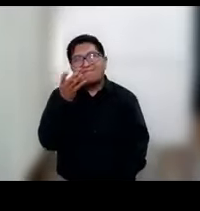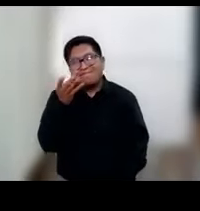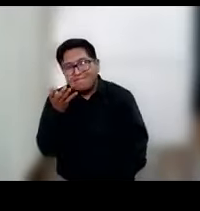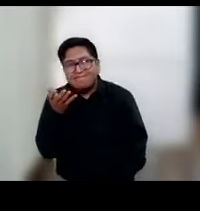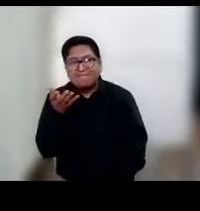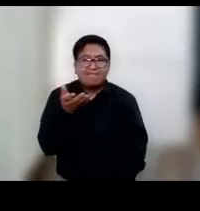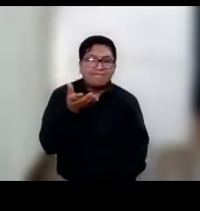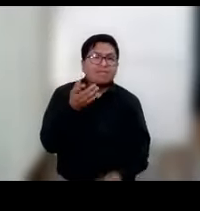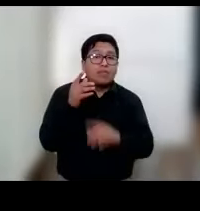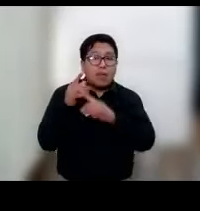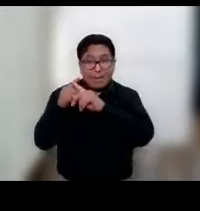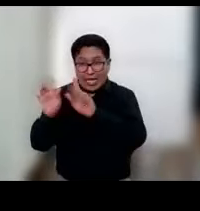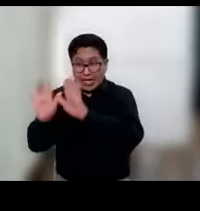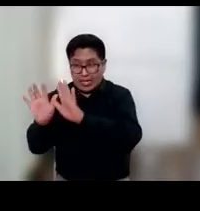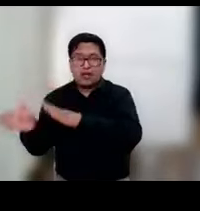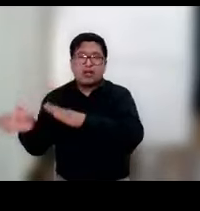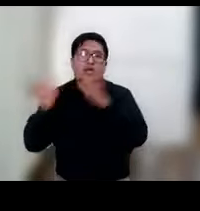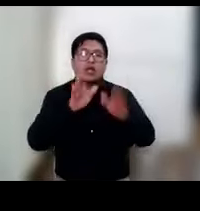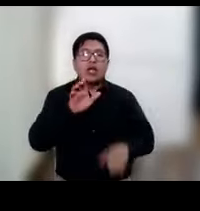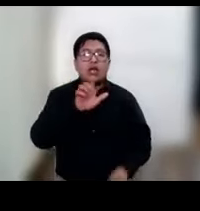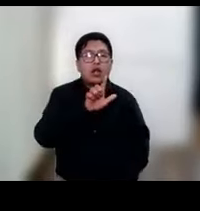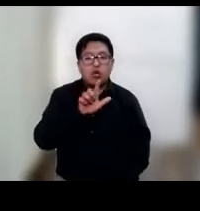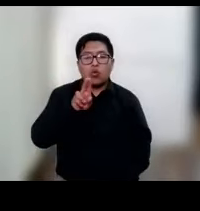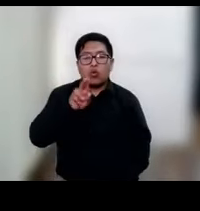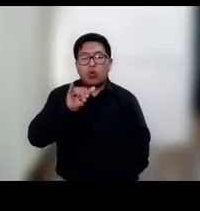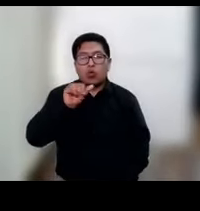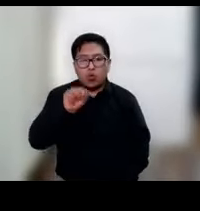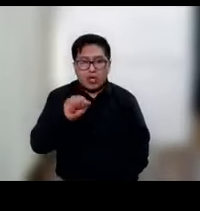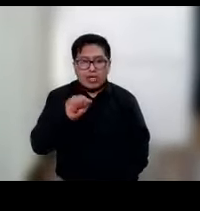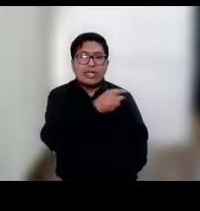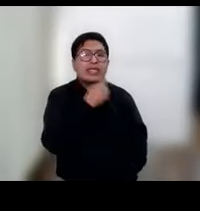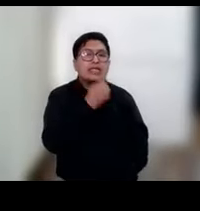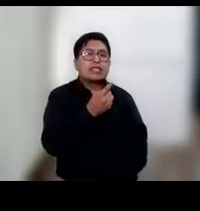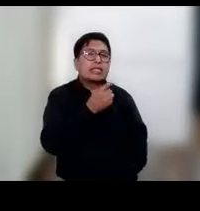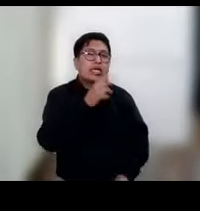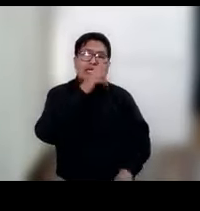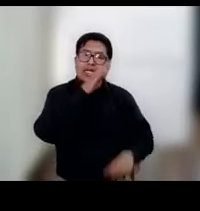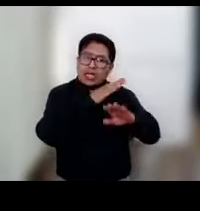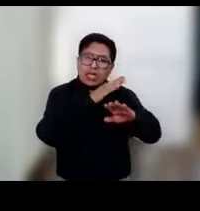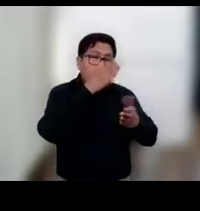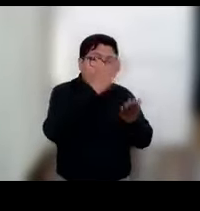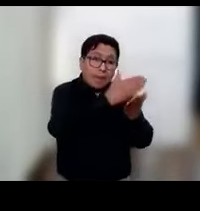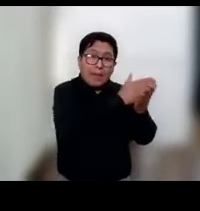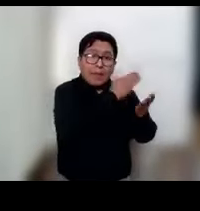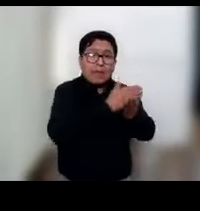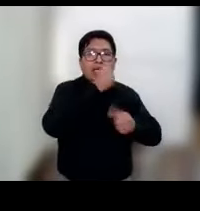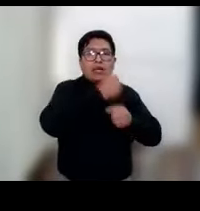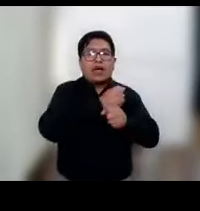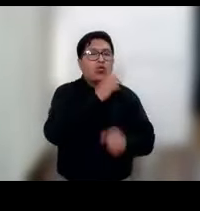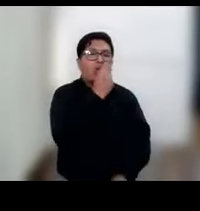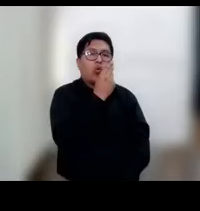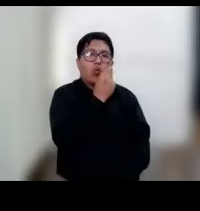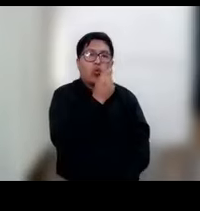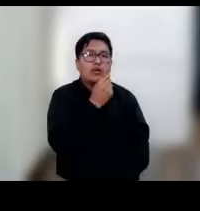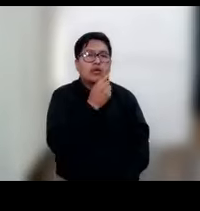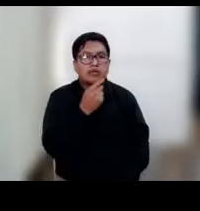louis mario nos decía por favor no es radica en el trabajo infantil estas